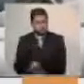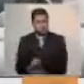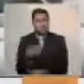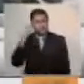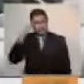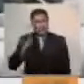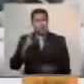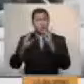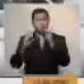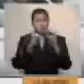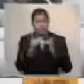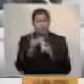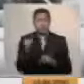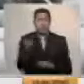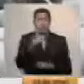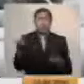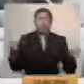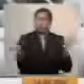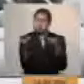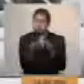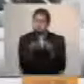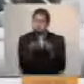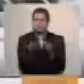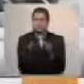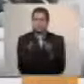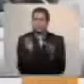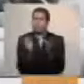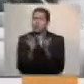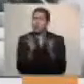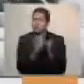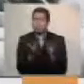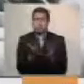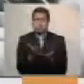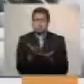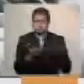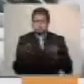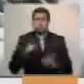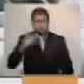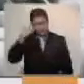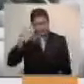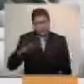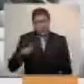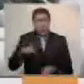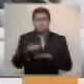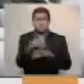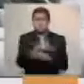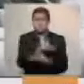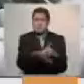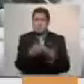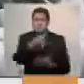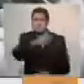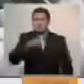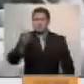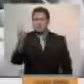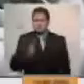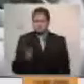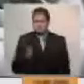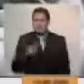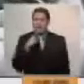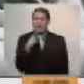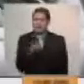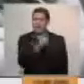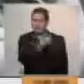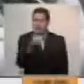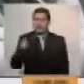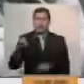creemos en el diálogo, en buscar reunirnos, en buscar ver los puntos de coincidencia, que yo estoy convencido que los millones de venezolanos nos van a dar una lección a